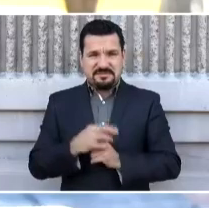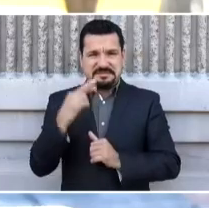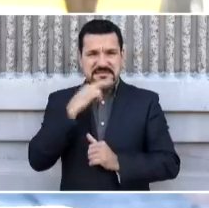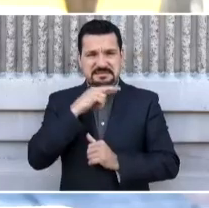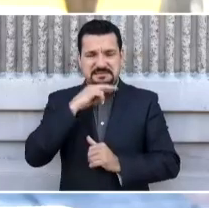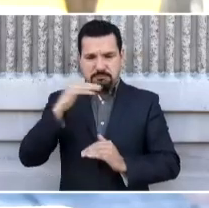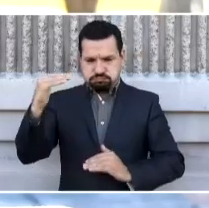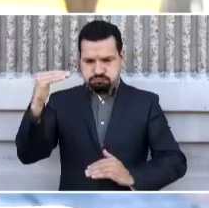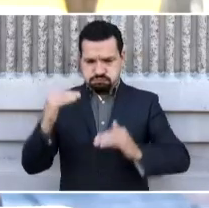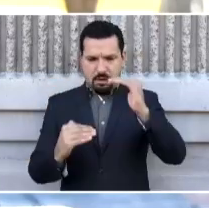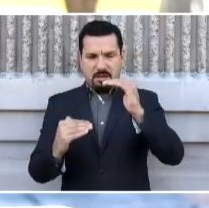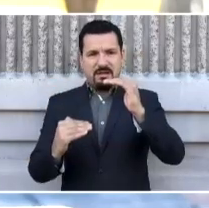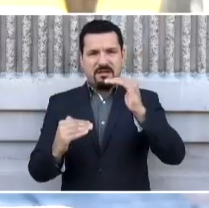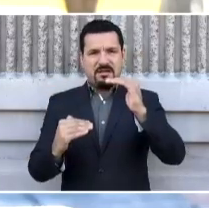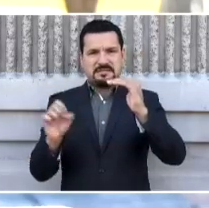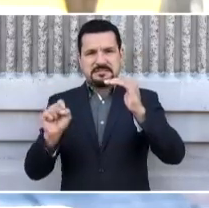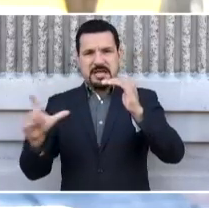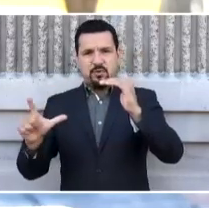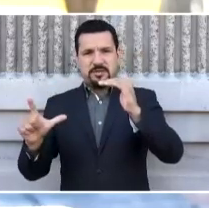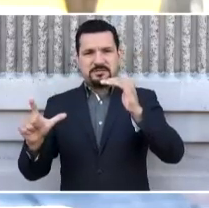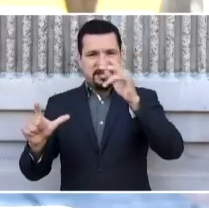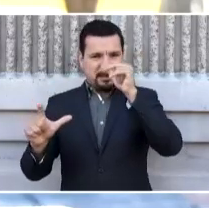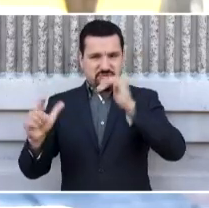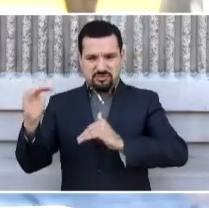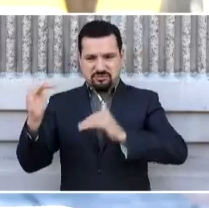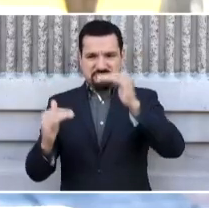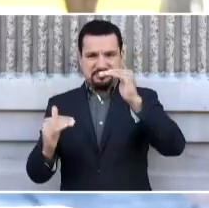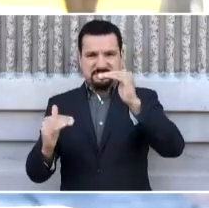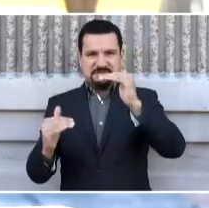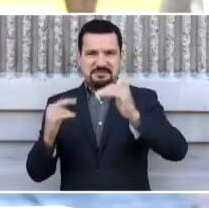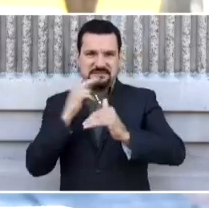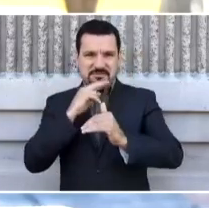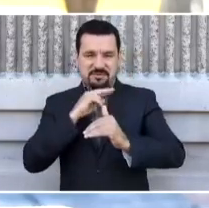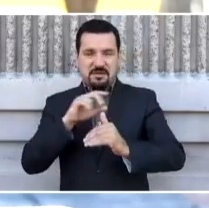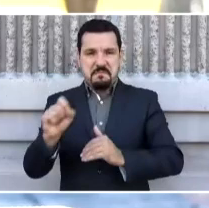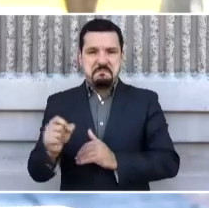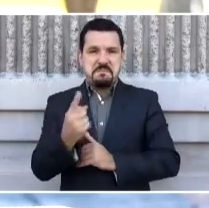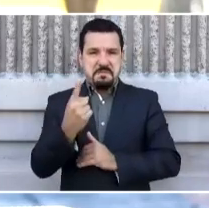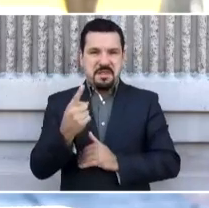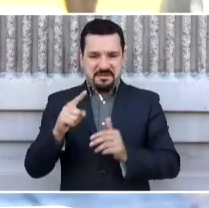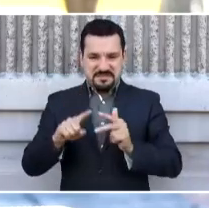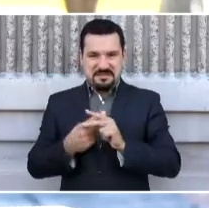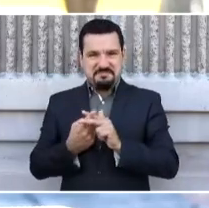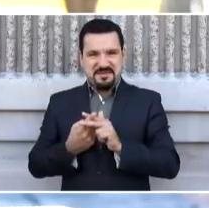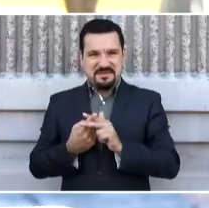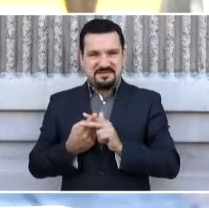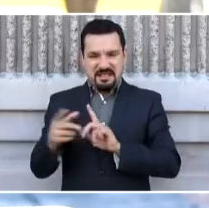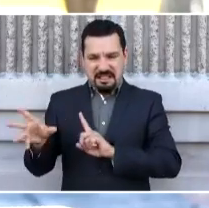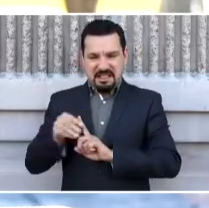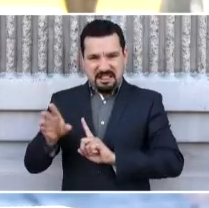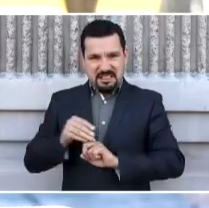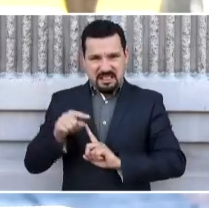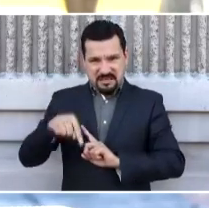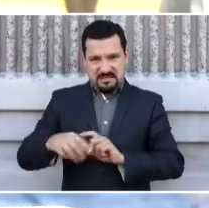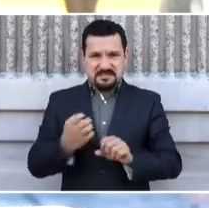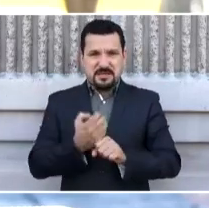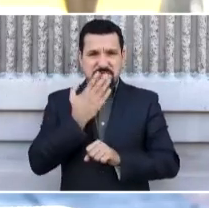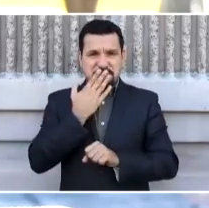rebasaría el comportamiento de San Luis Río Colorado. Y por primera vez desde el inicio de la epidemia en